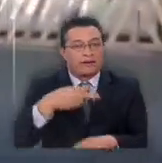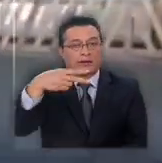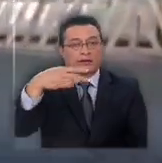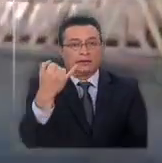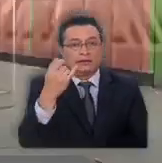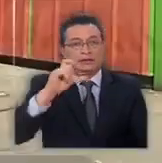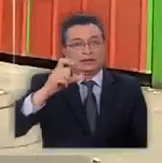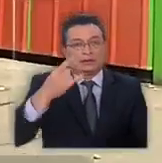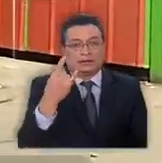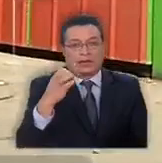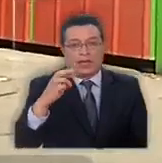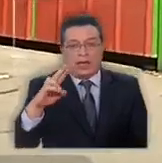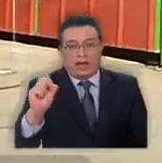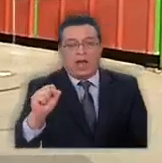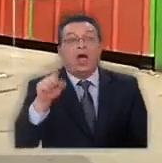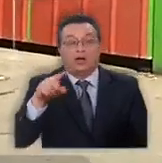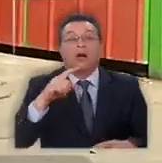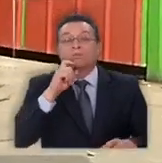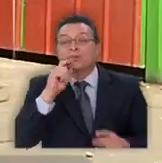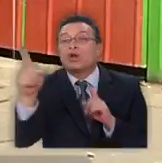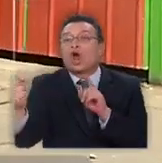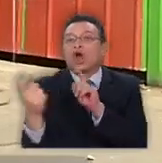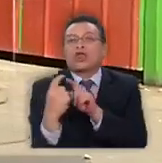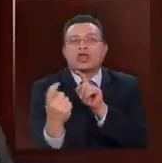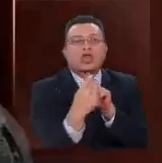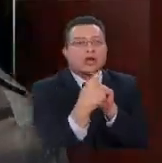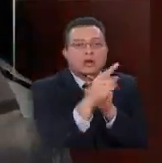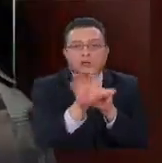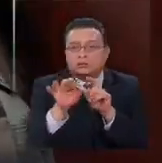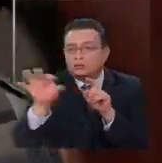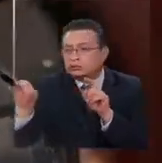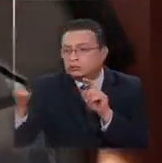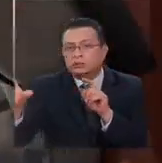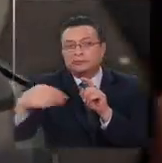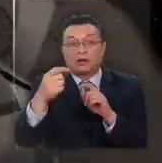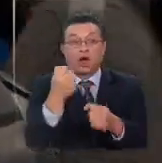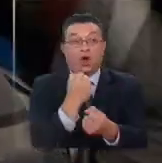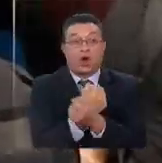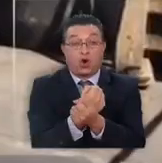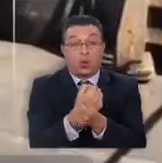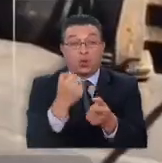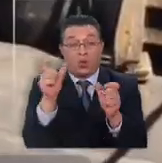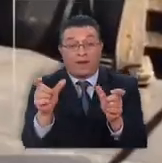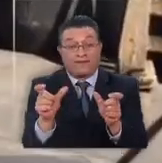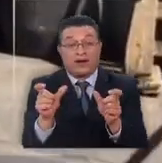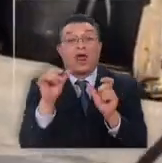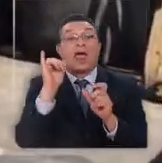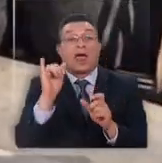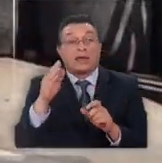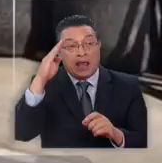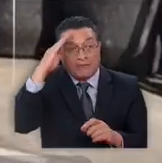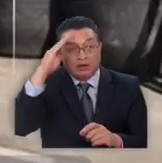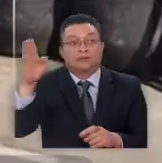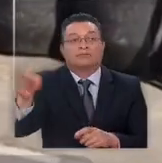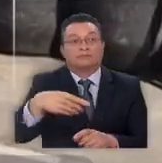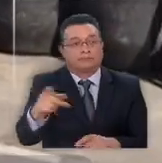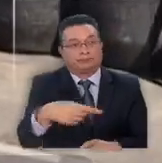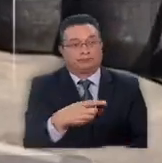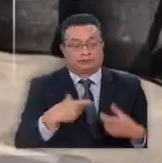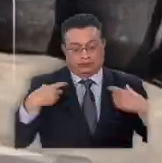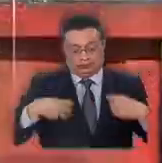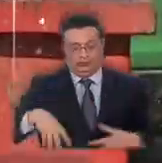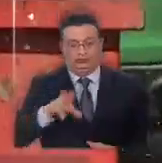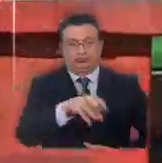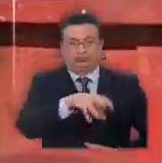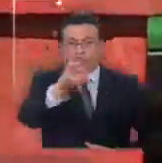saber quiénes tuvieron contacto directo con ella. Por lo pronto, estos guardias y carabineros debieron ser sometidos a protocolos de seguridad.